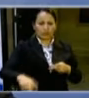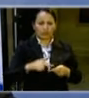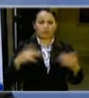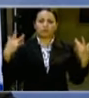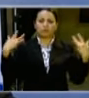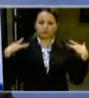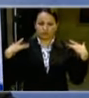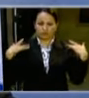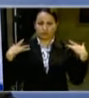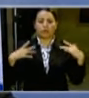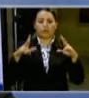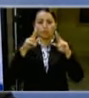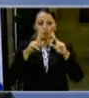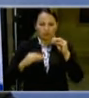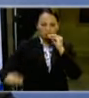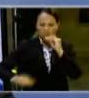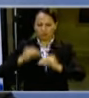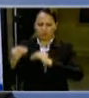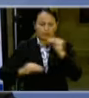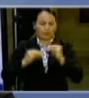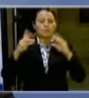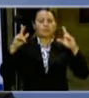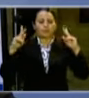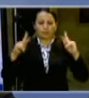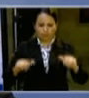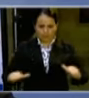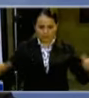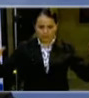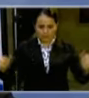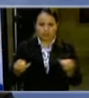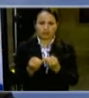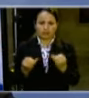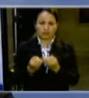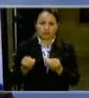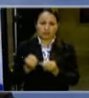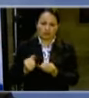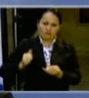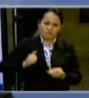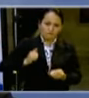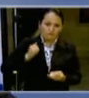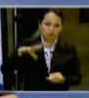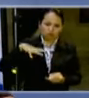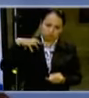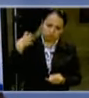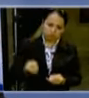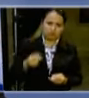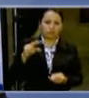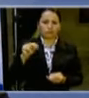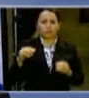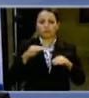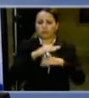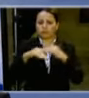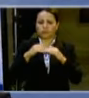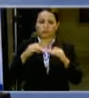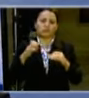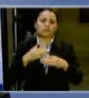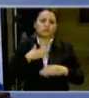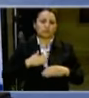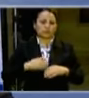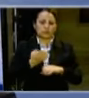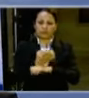la solución pacífica de controversias, la proscripción de la amenaza o el uso de la fuerza en las relaciones internacionales, la igualdad jurídica de los